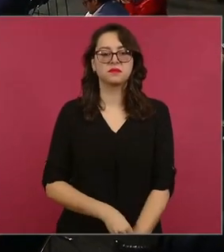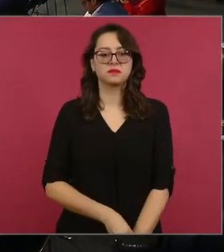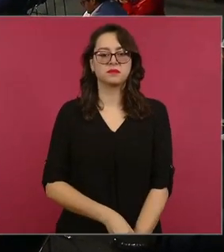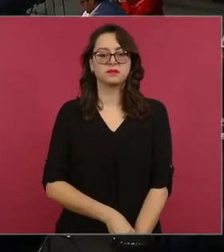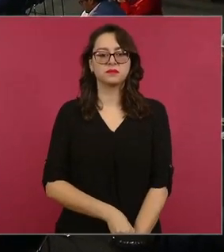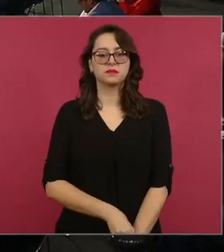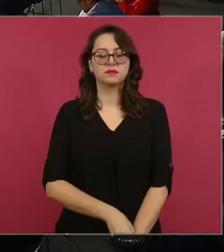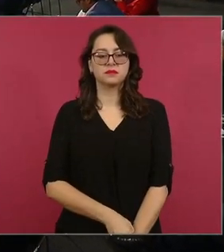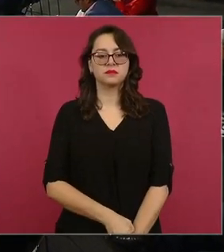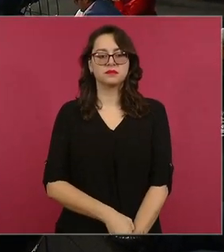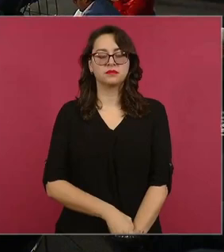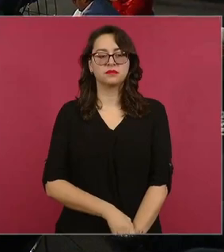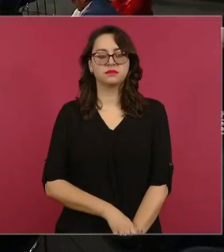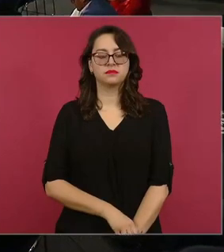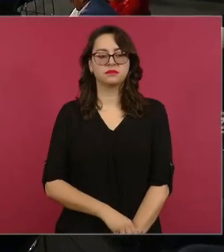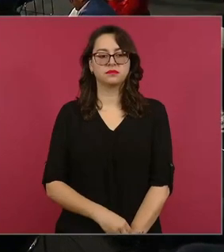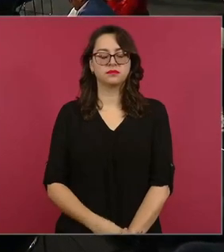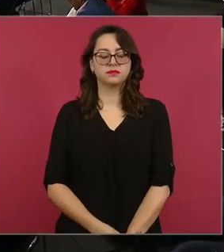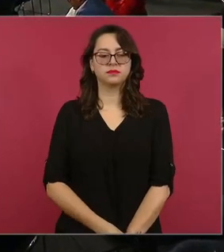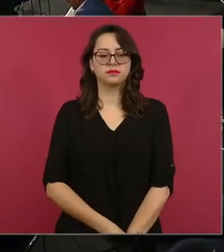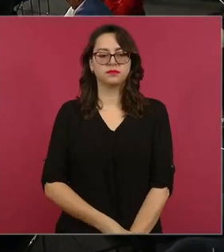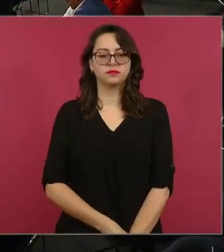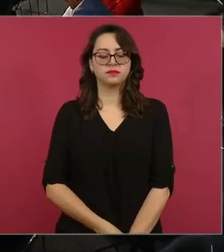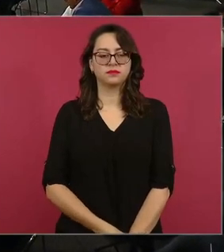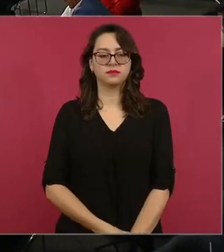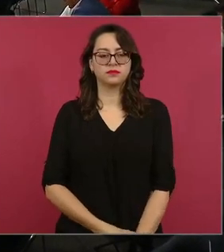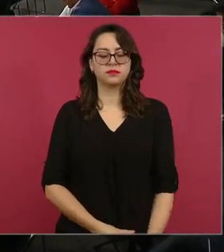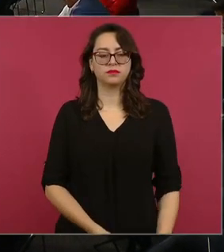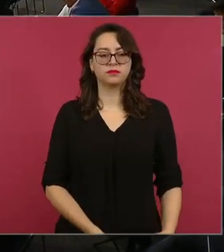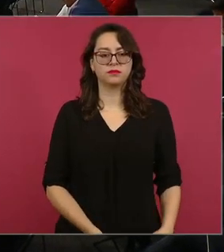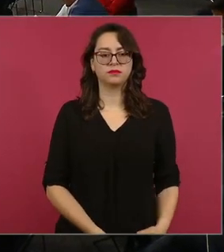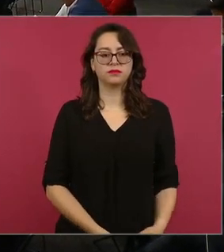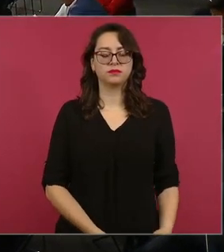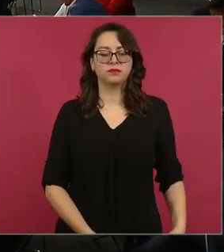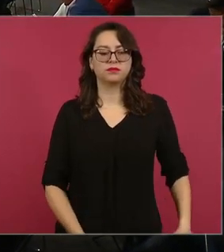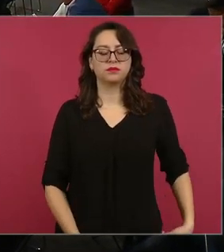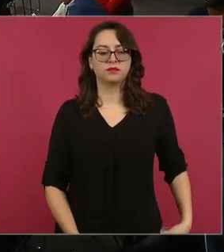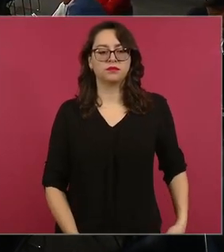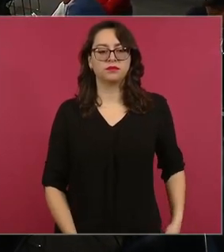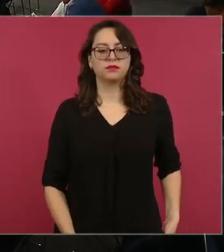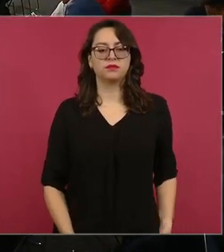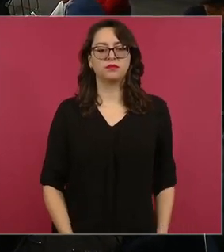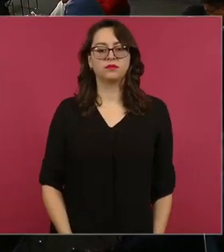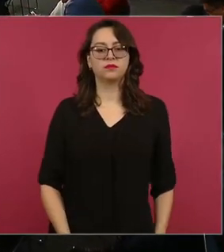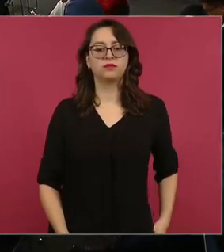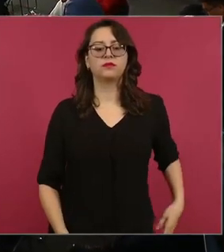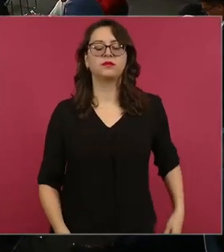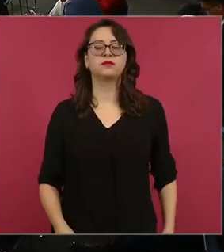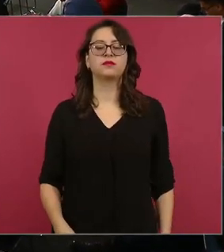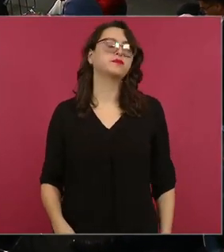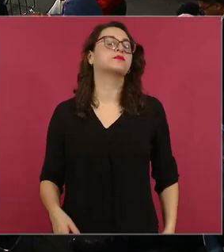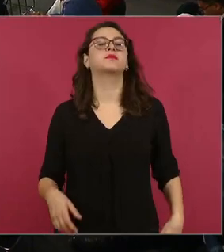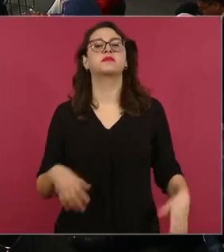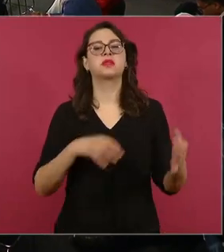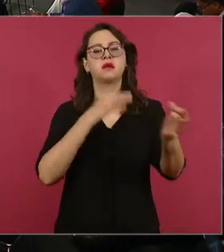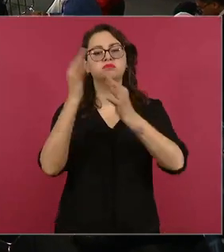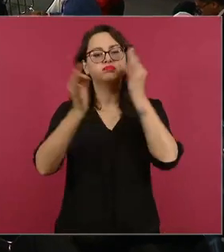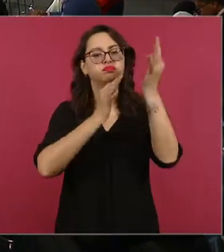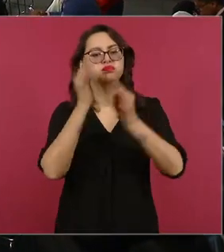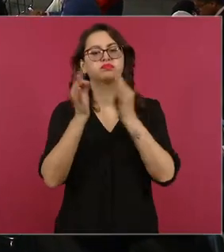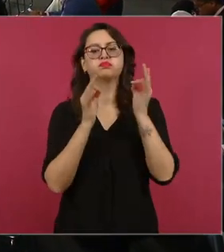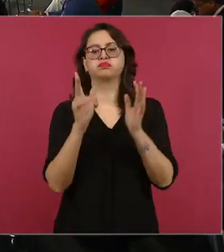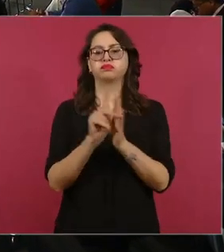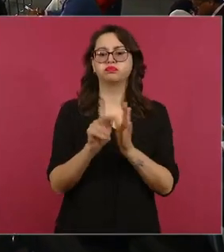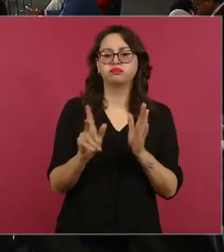que las hay, de prensa, de radio, de televisión y de redes sociales, donde